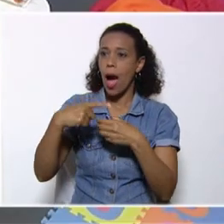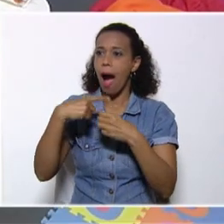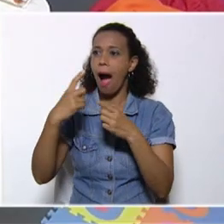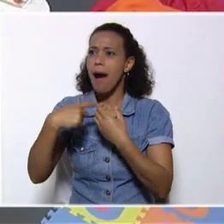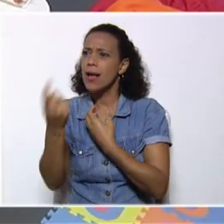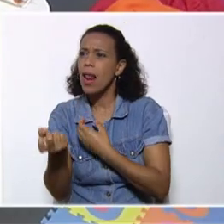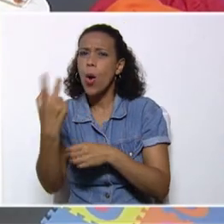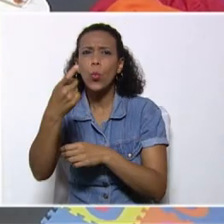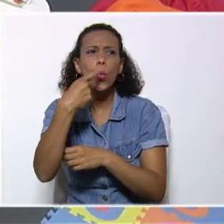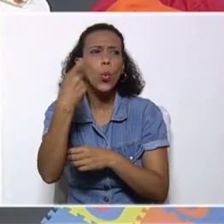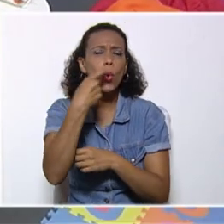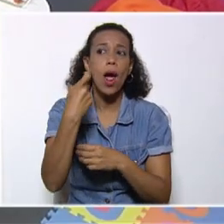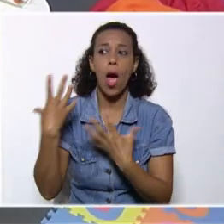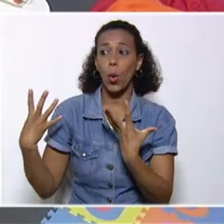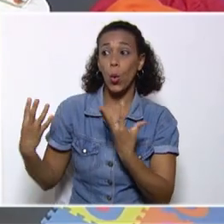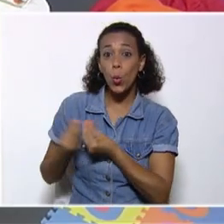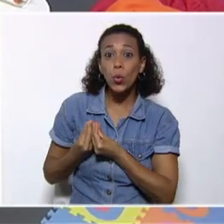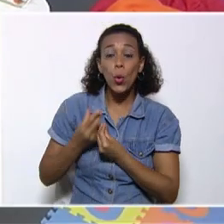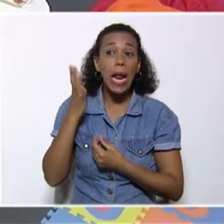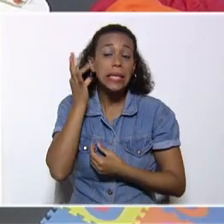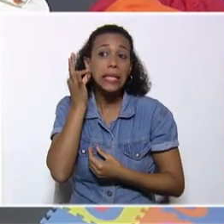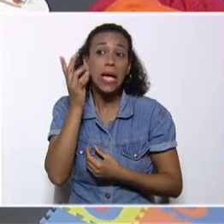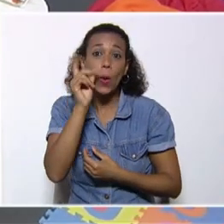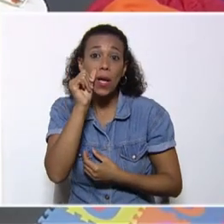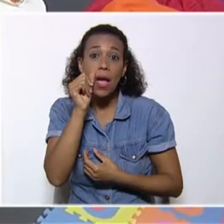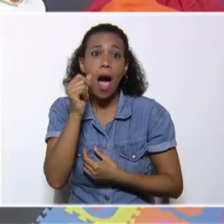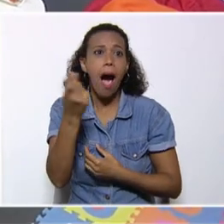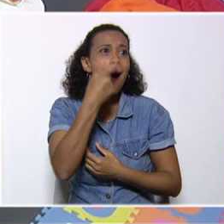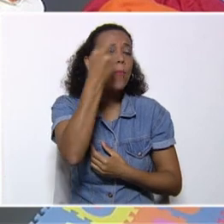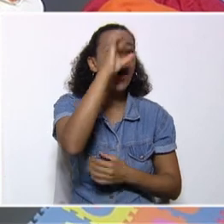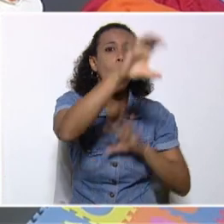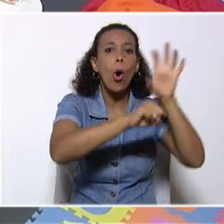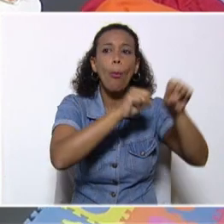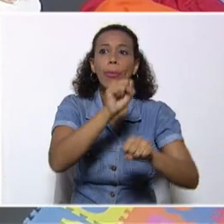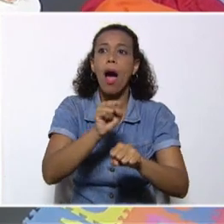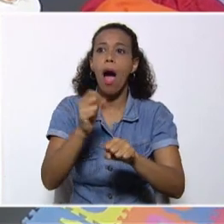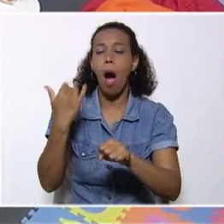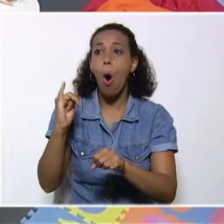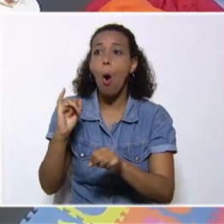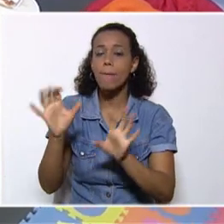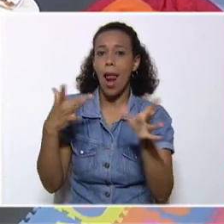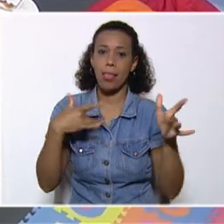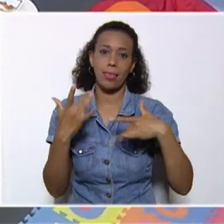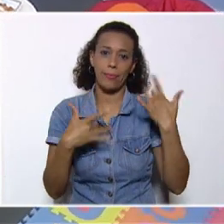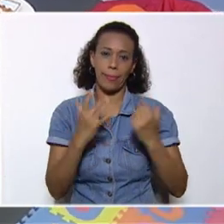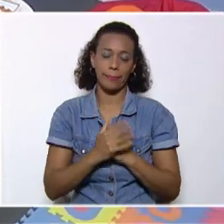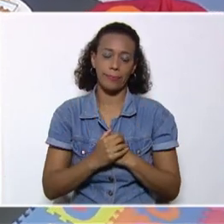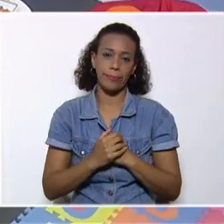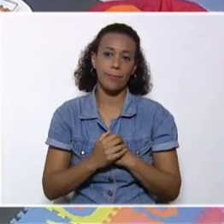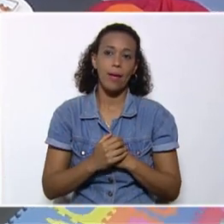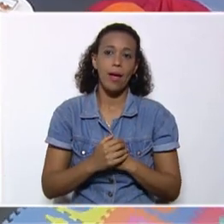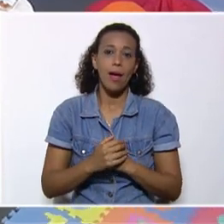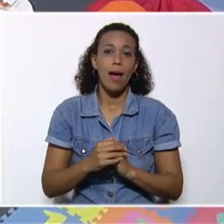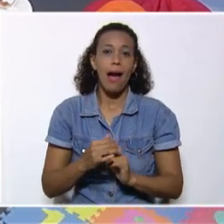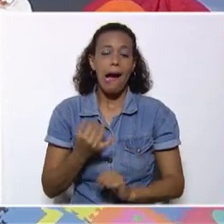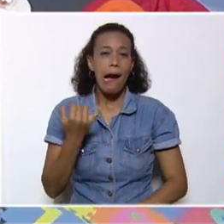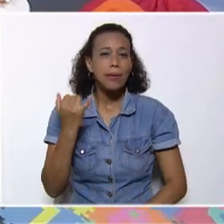buscar con la niña y con el niño esos materiales necesarios para esta hermosa actividad. Tenemos que